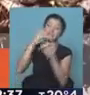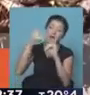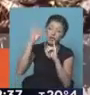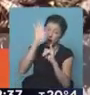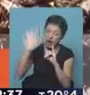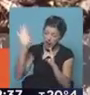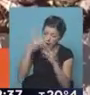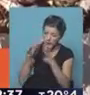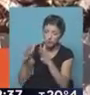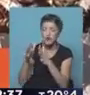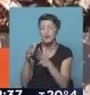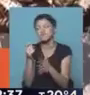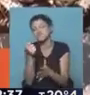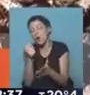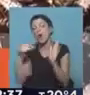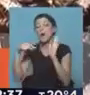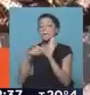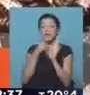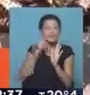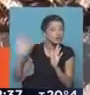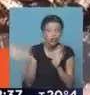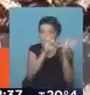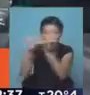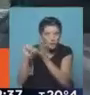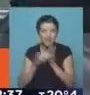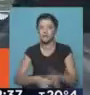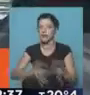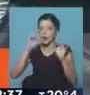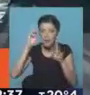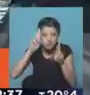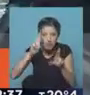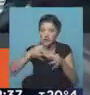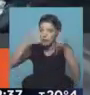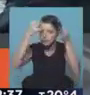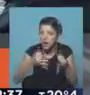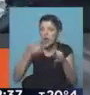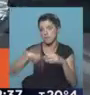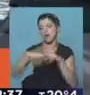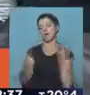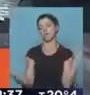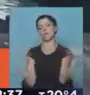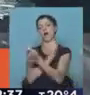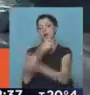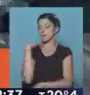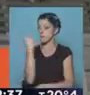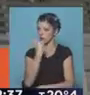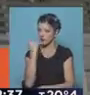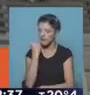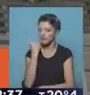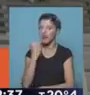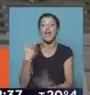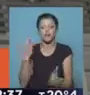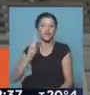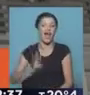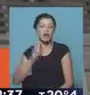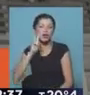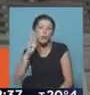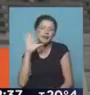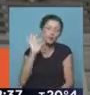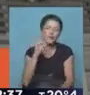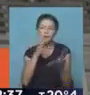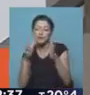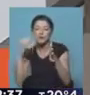Pero si el acuerdo es implementado en su totalidad, marcará una gran diferencia. para 2050 podría eliminar alrededor